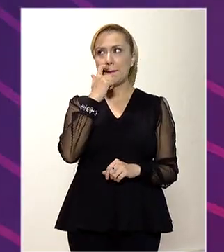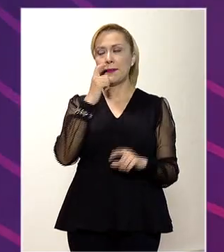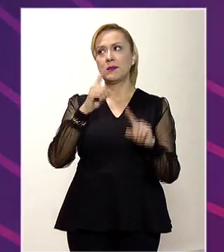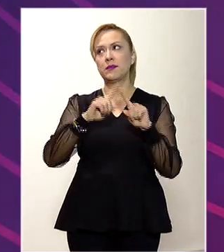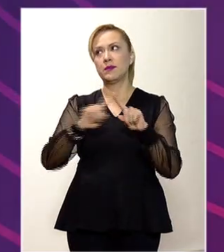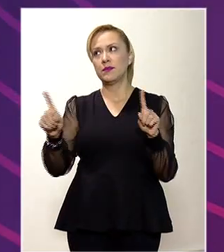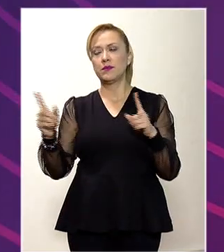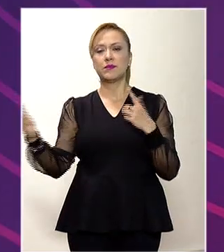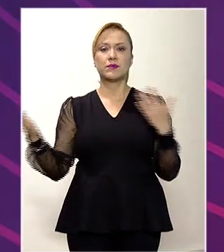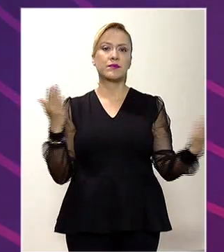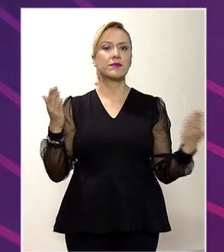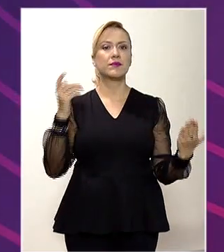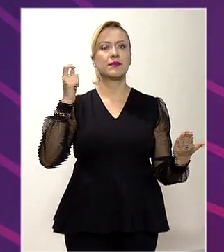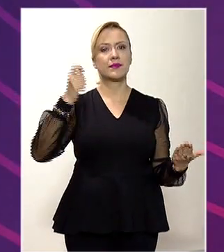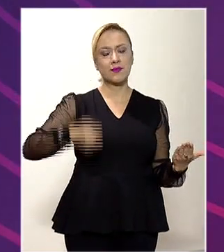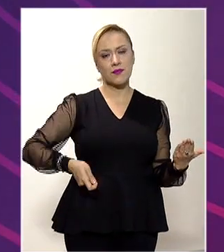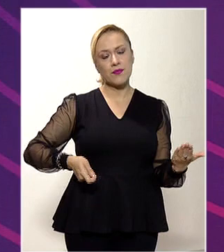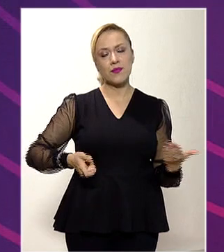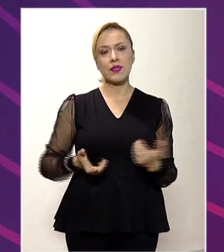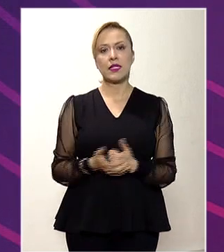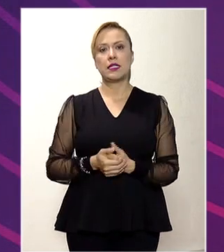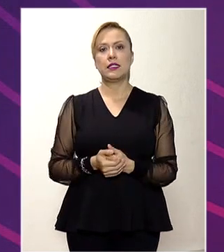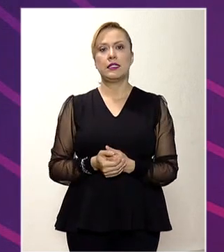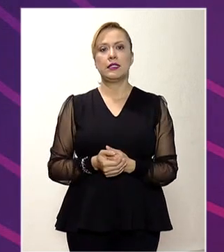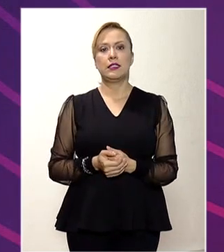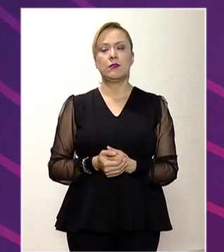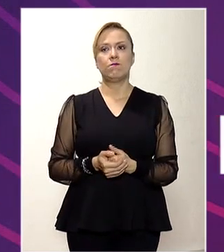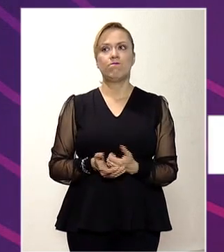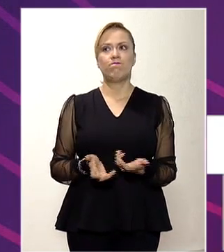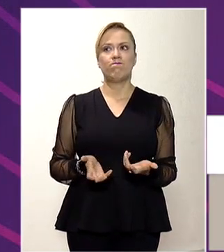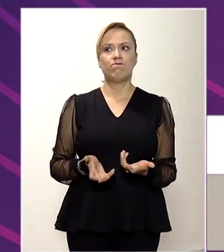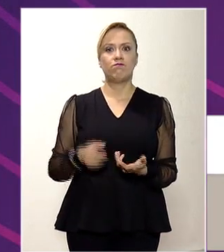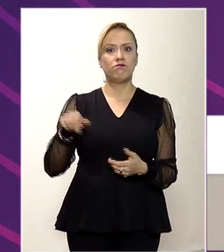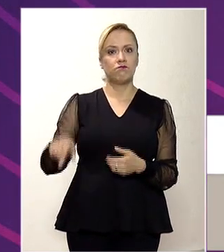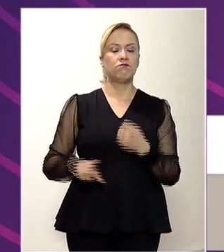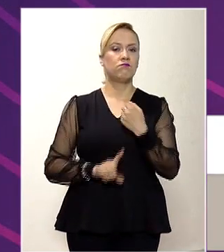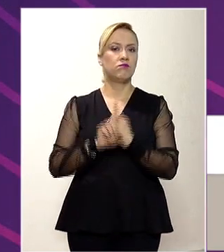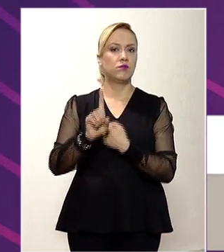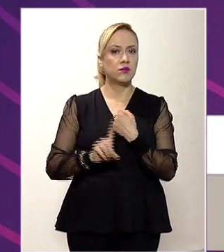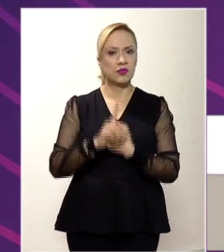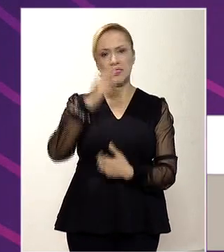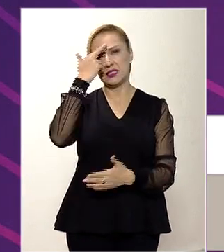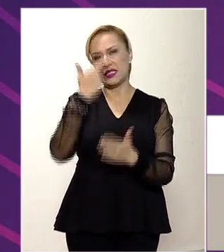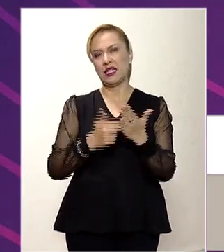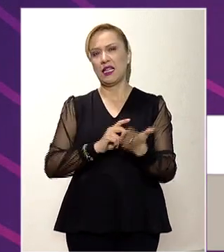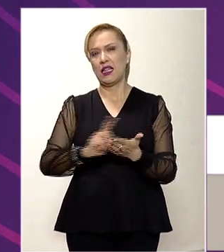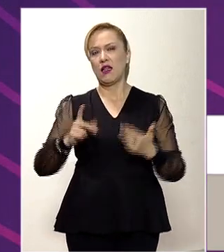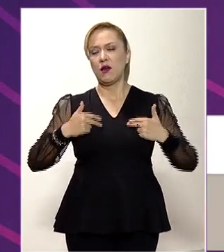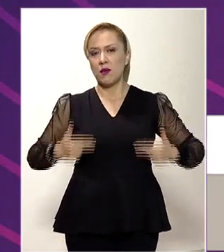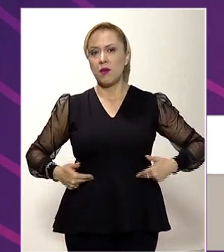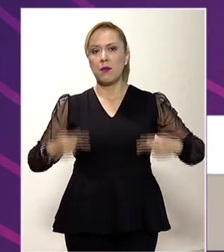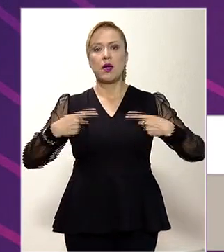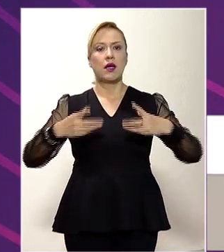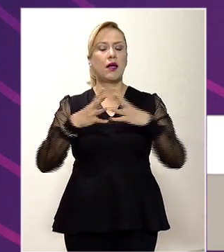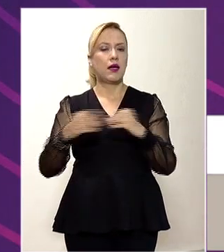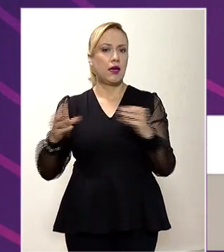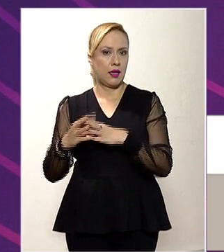diferencial significa que eh, este delito y violación de derechos humanos, que es la desaparición,